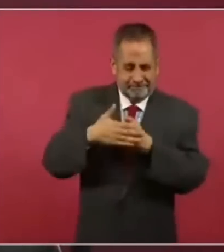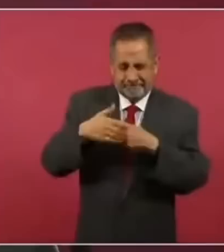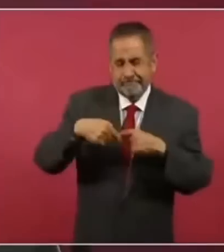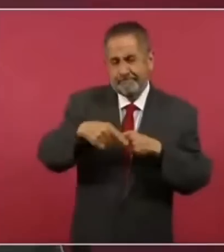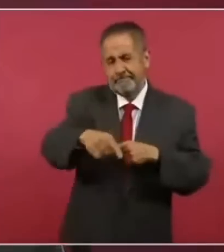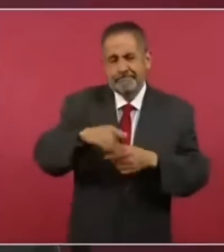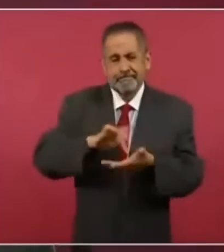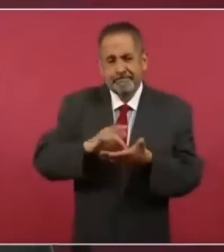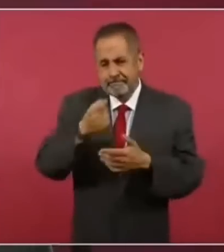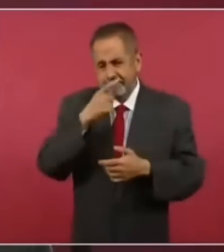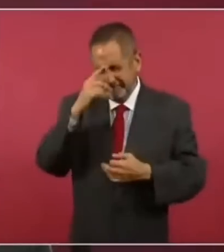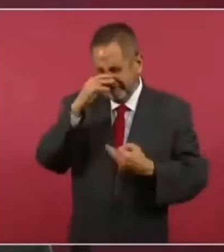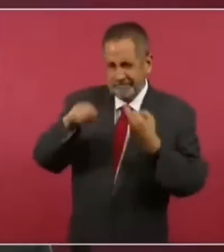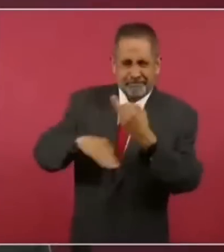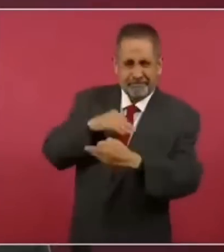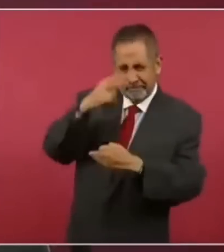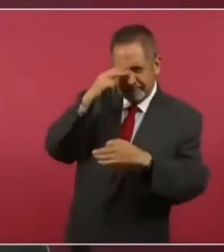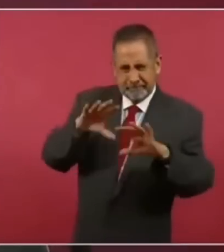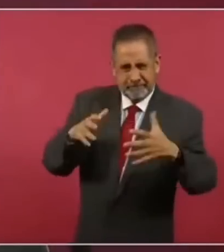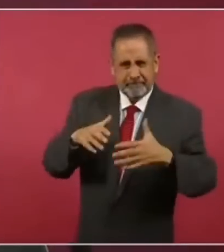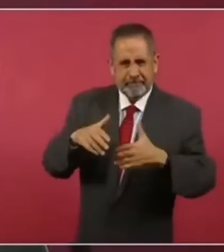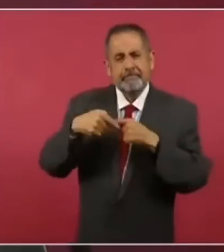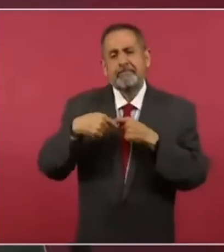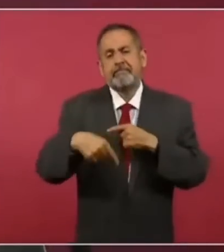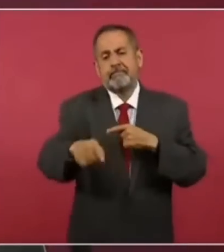para todos los mexicanos,